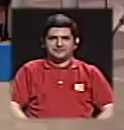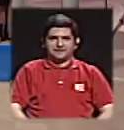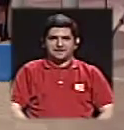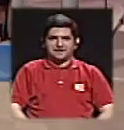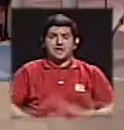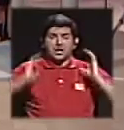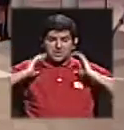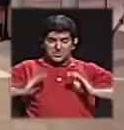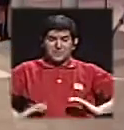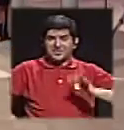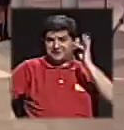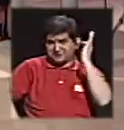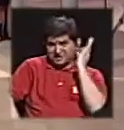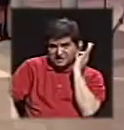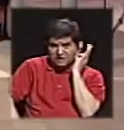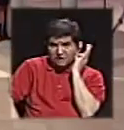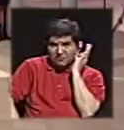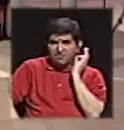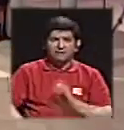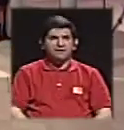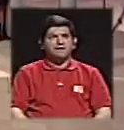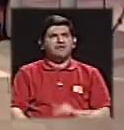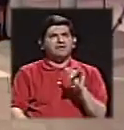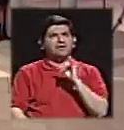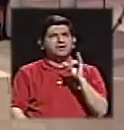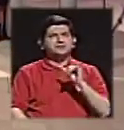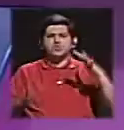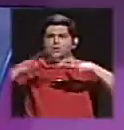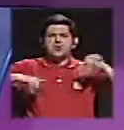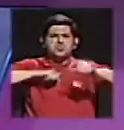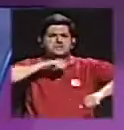el cuerpo de las mujeres es como un